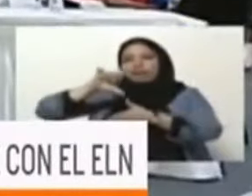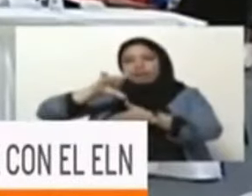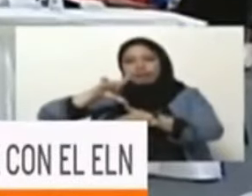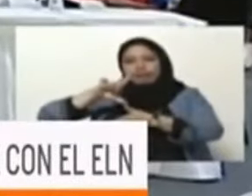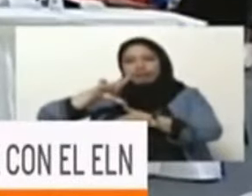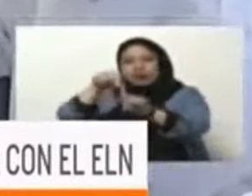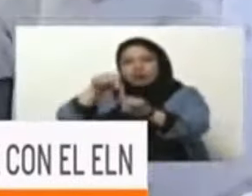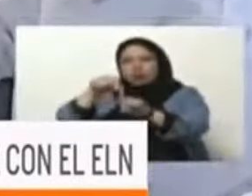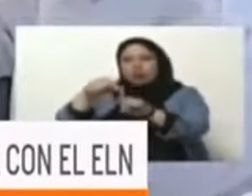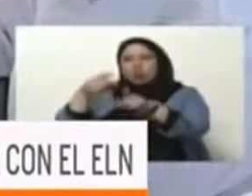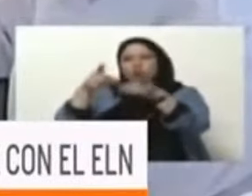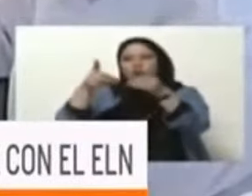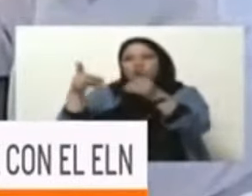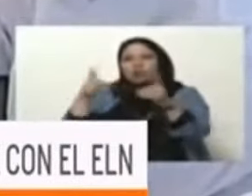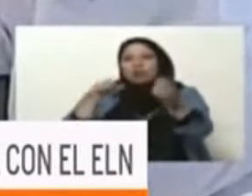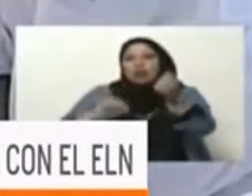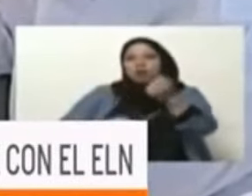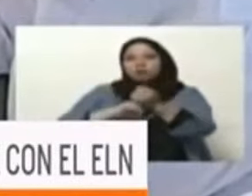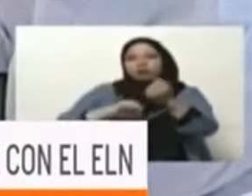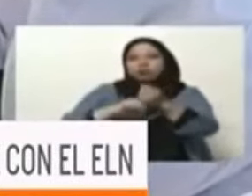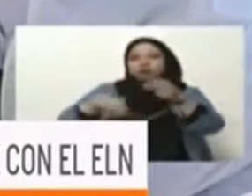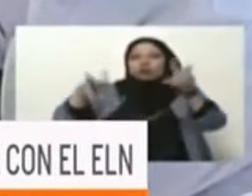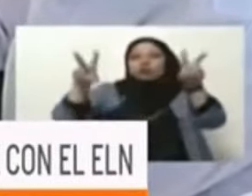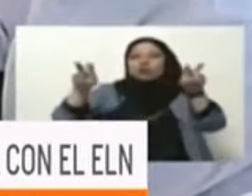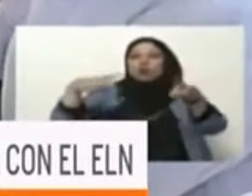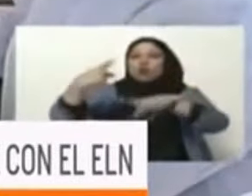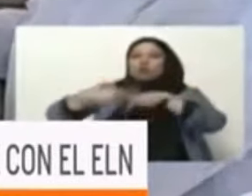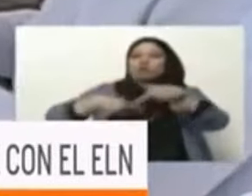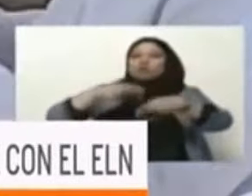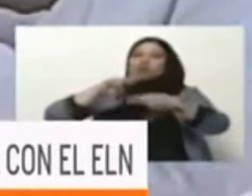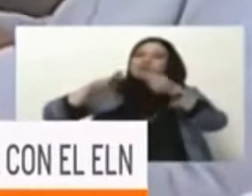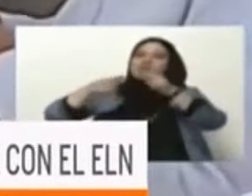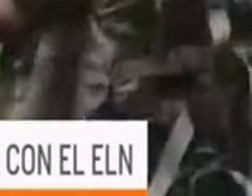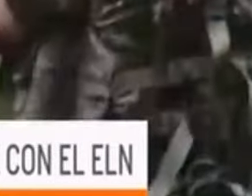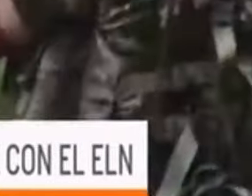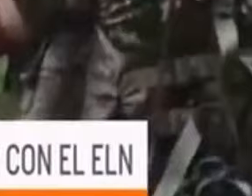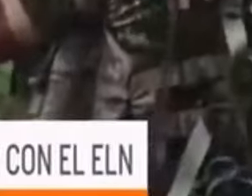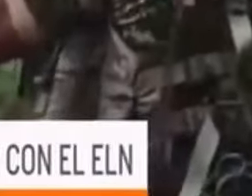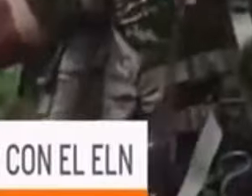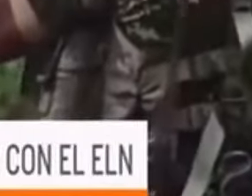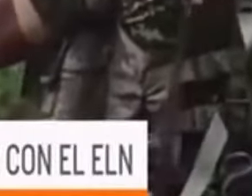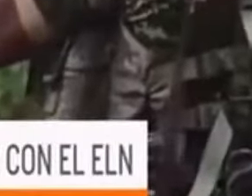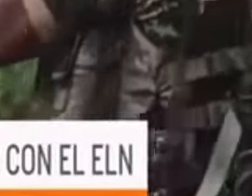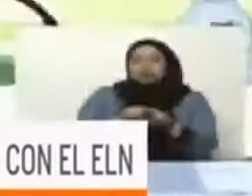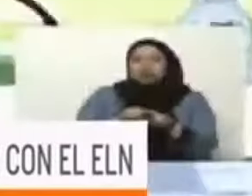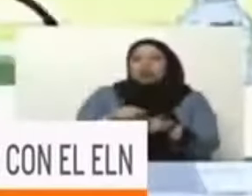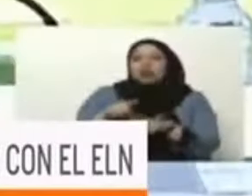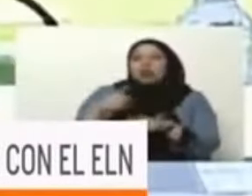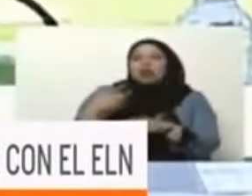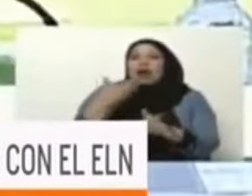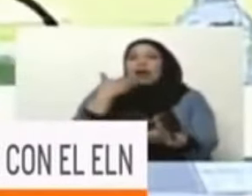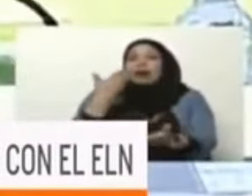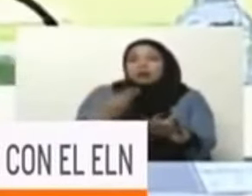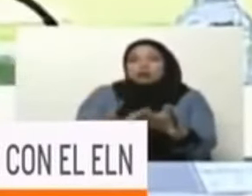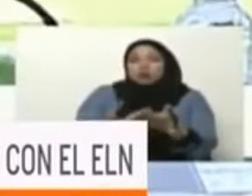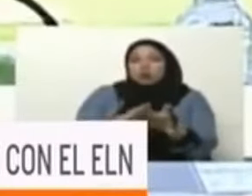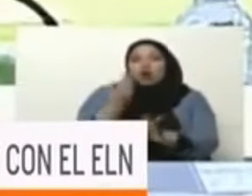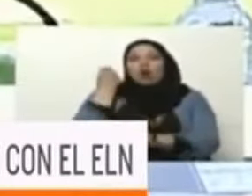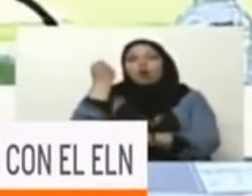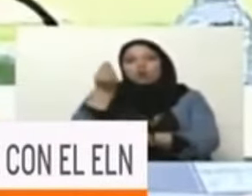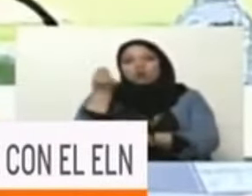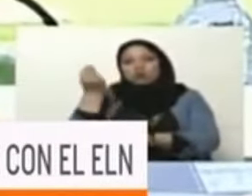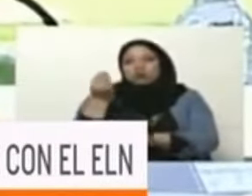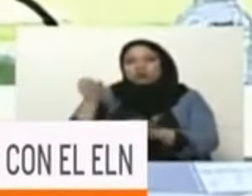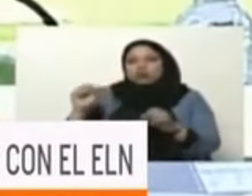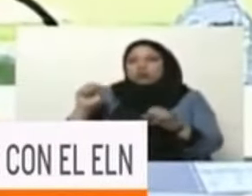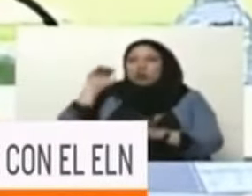en Caracas fue firmada la reanudación de los diálogos de paz entre el gobierno nacional y el Elm vemos con simpatía y